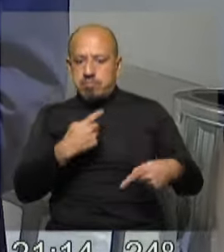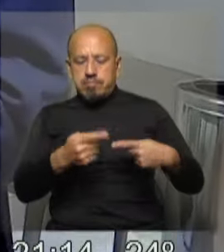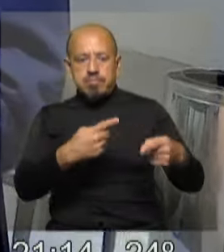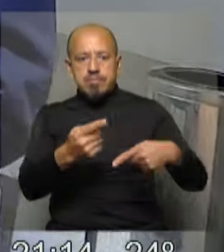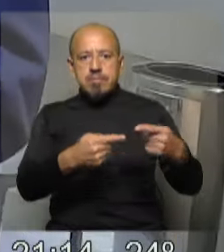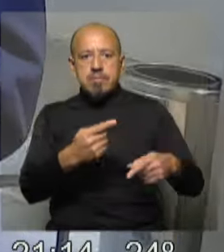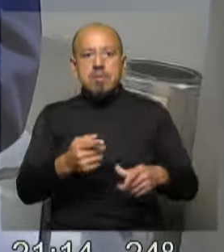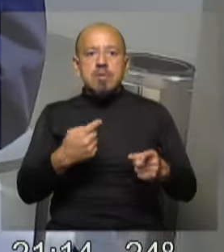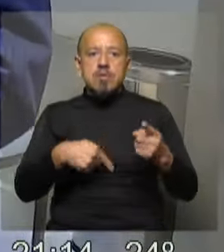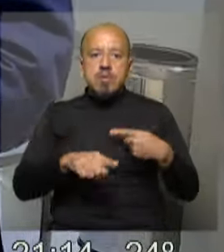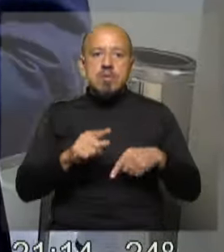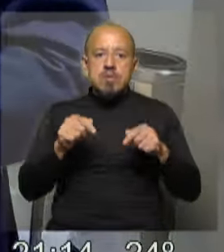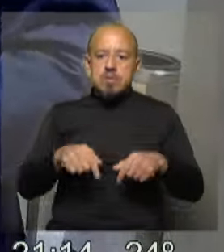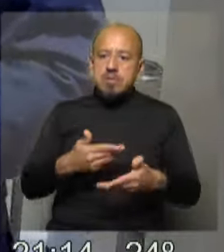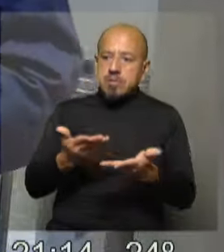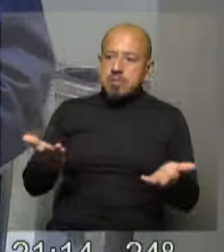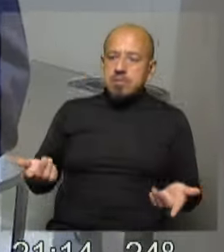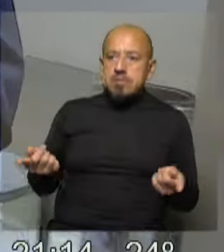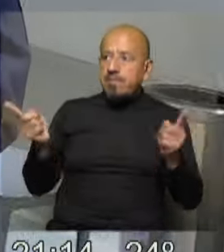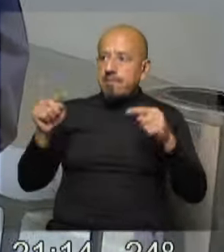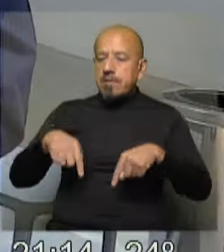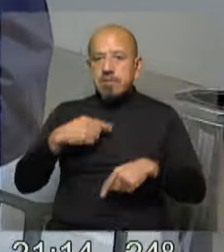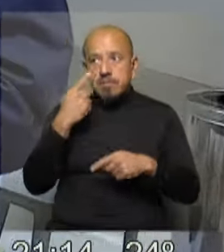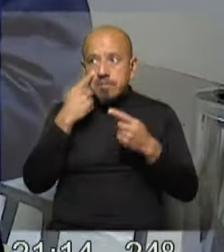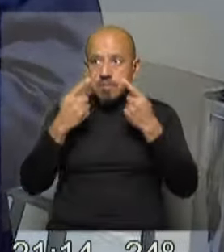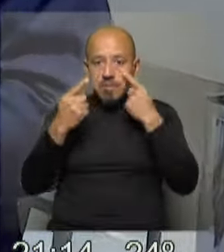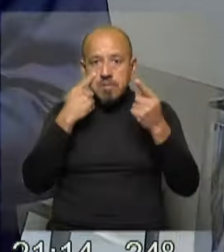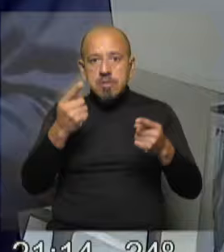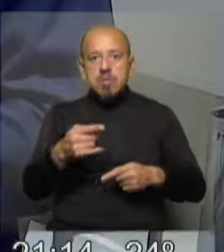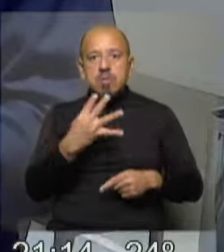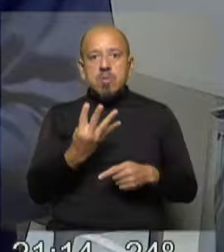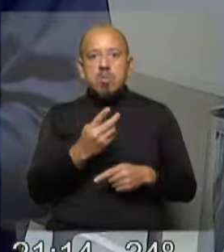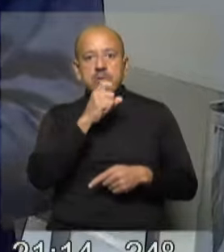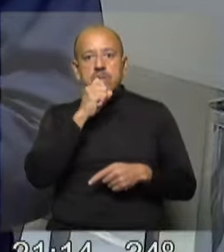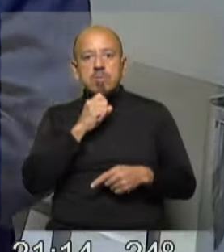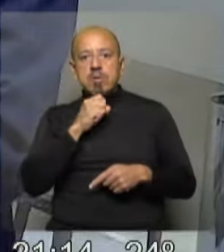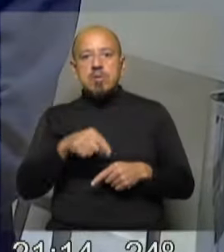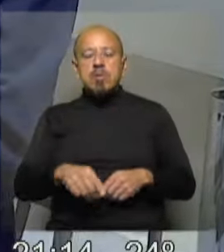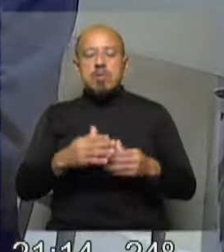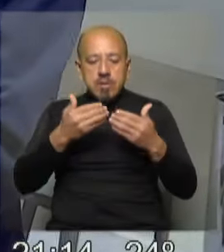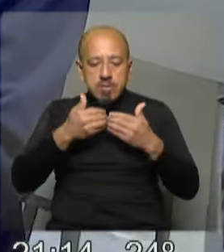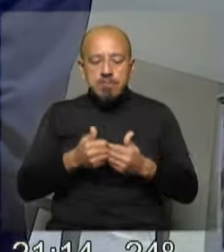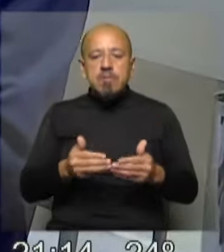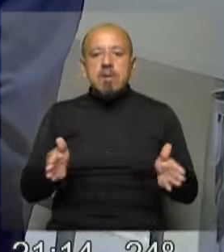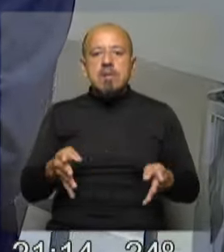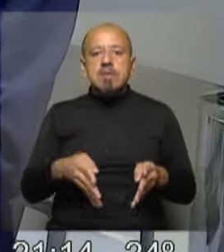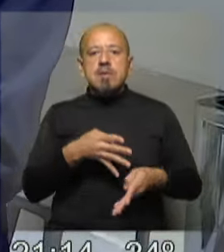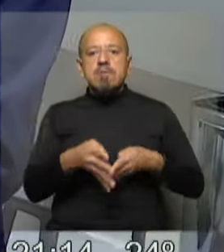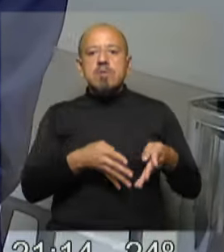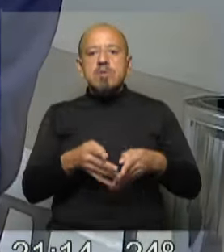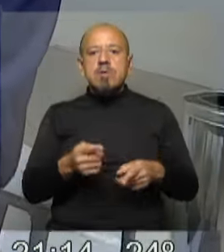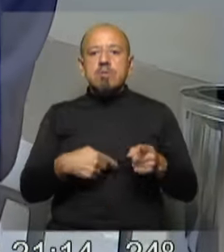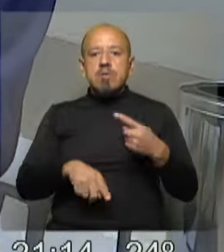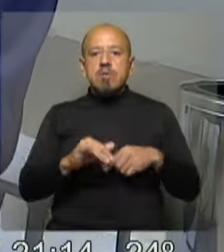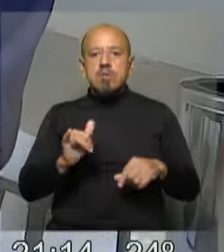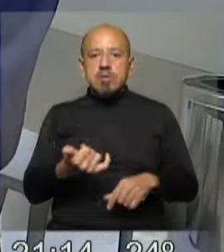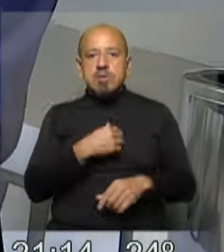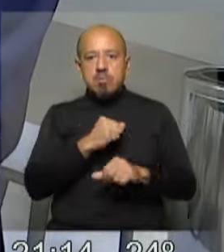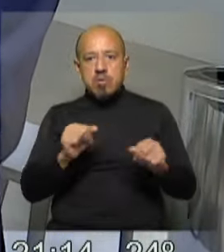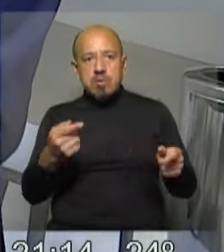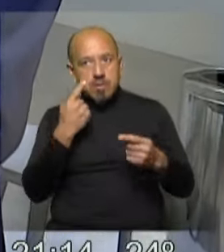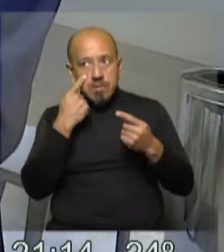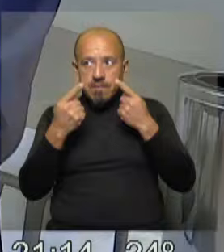actividades más. Está precioso, vengan a conocerlo. Es el 4 de marzo que va a comenzar a funcionar, pero ya pueden venir